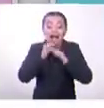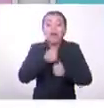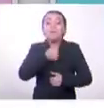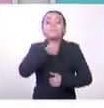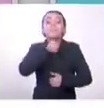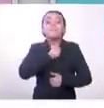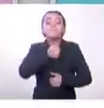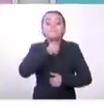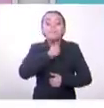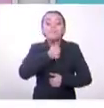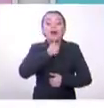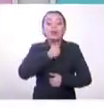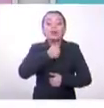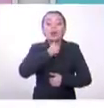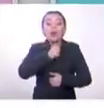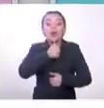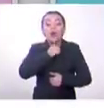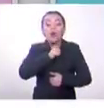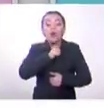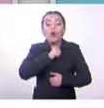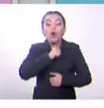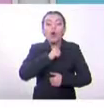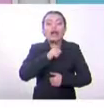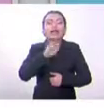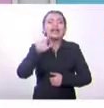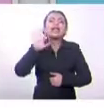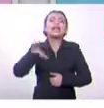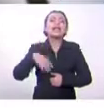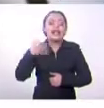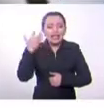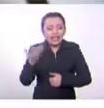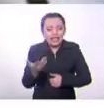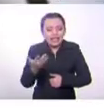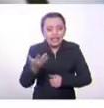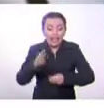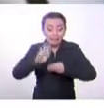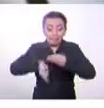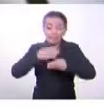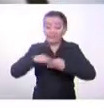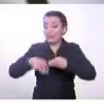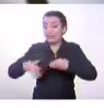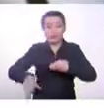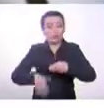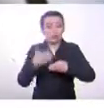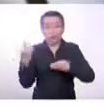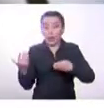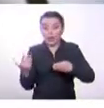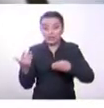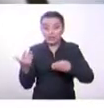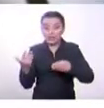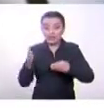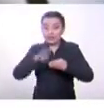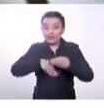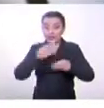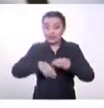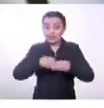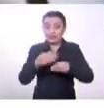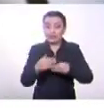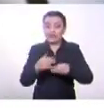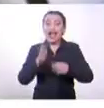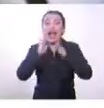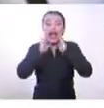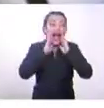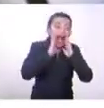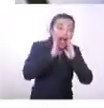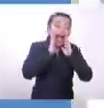Gritas auxilio cuando estás en el baño. Quizás se me acabó el papel higiénico. Ay, mira, imagínate, puede ser una buena... Sí,